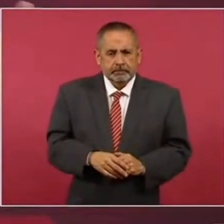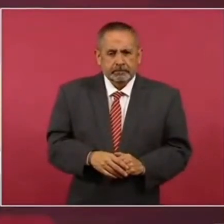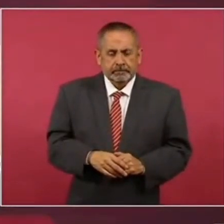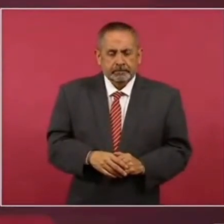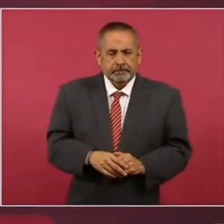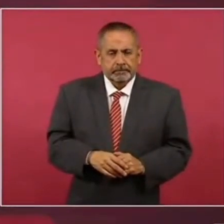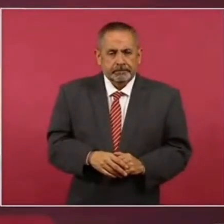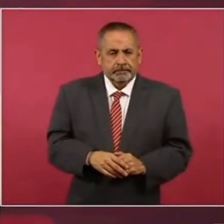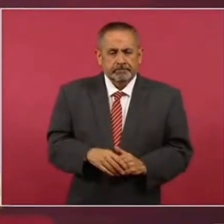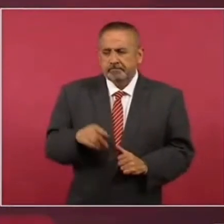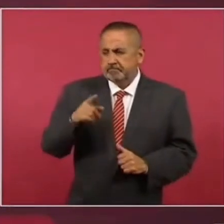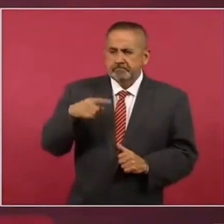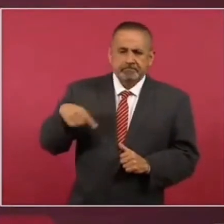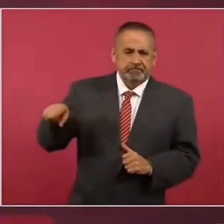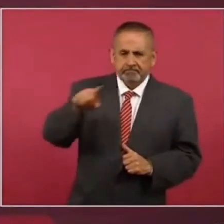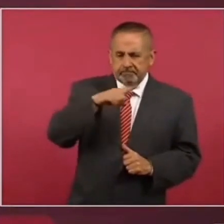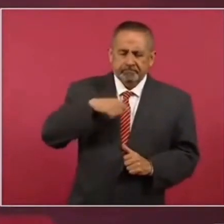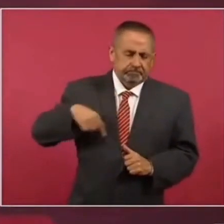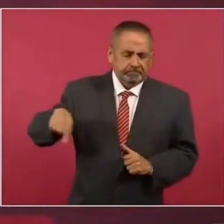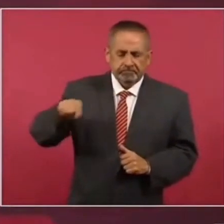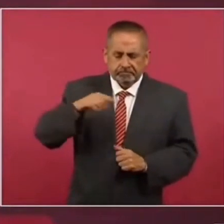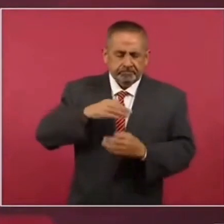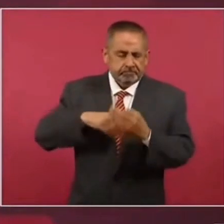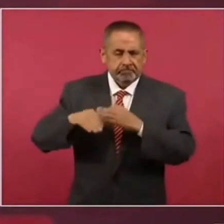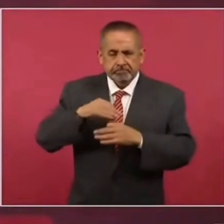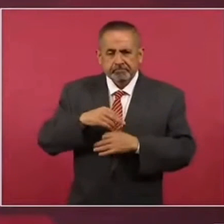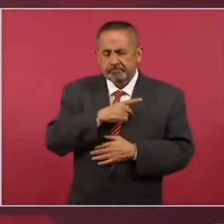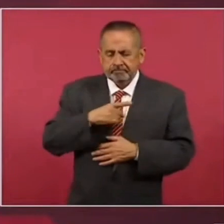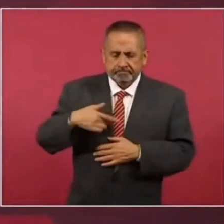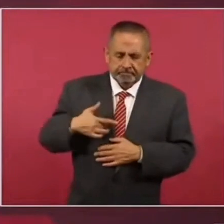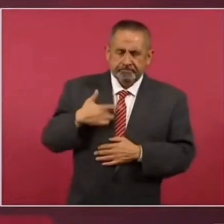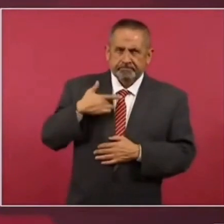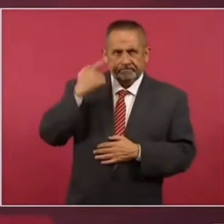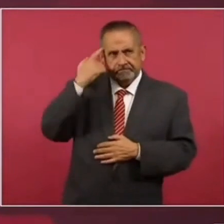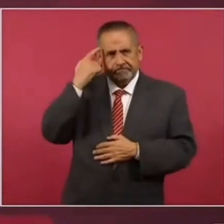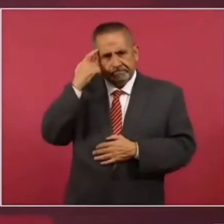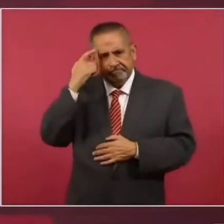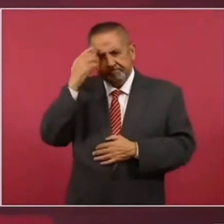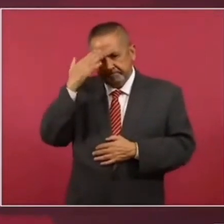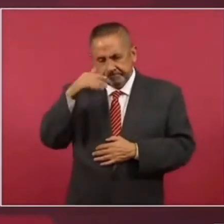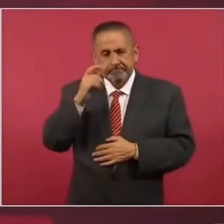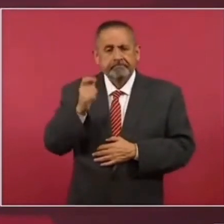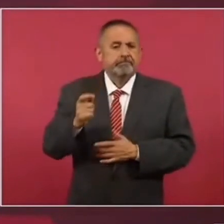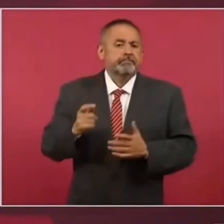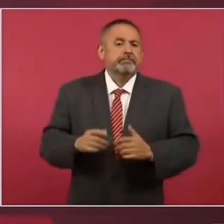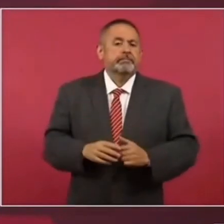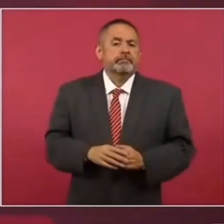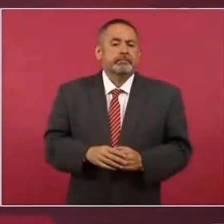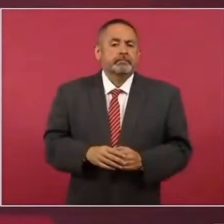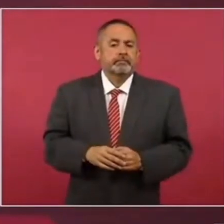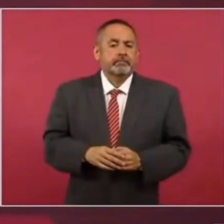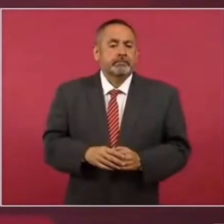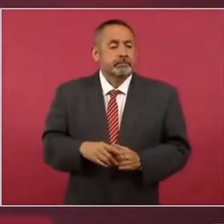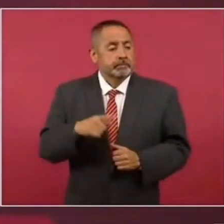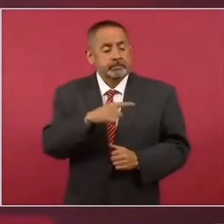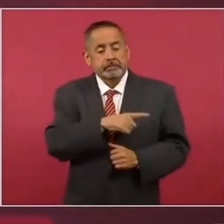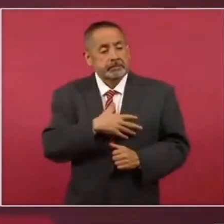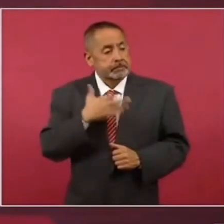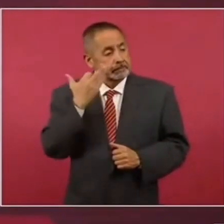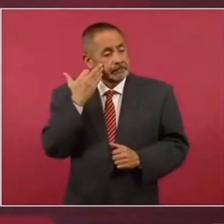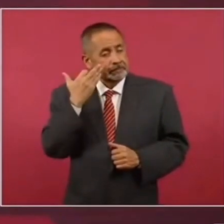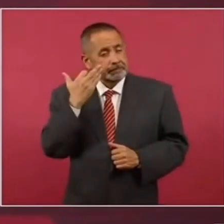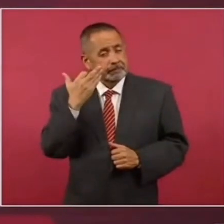y todos debemos estar conscientes, es que tardó